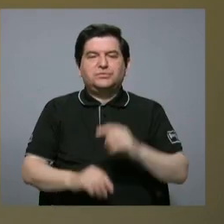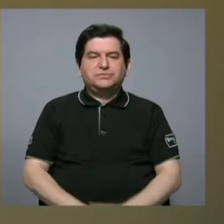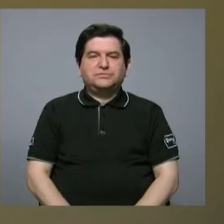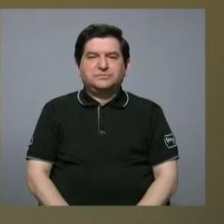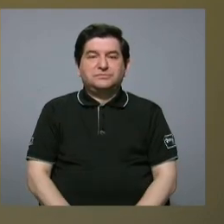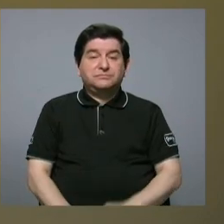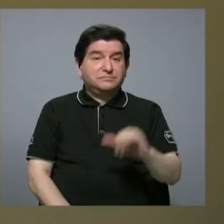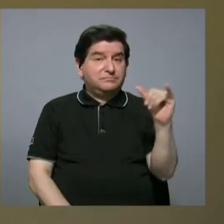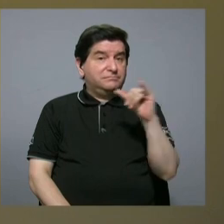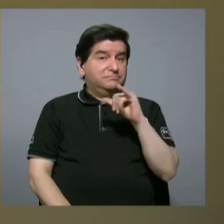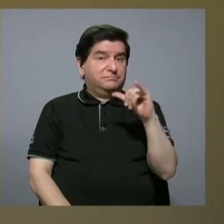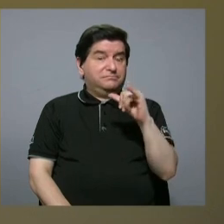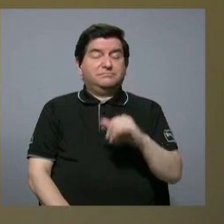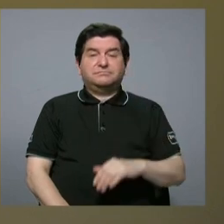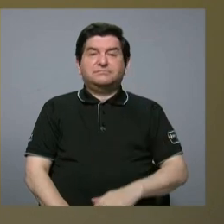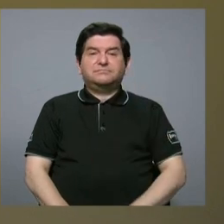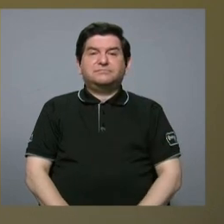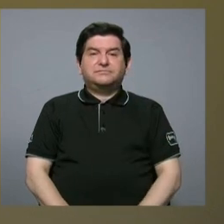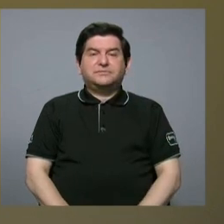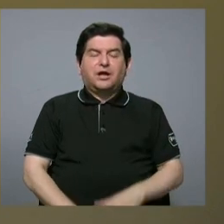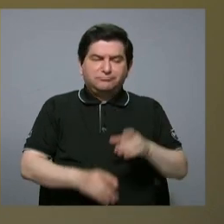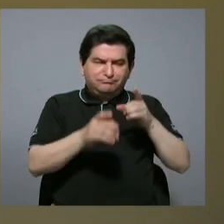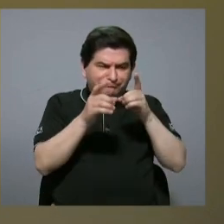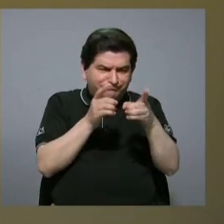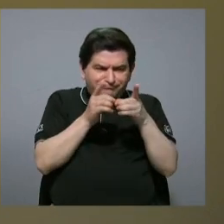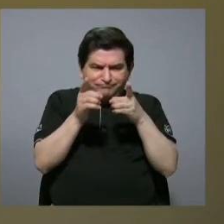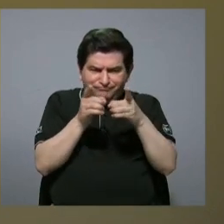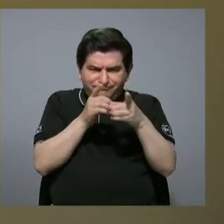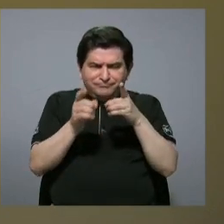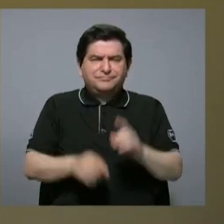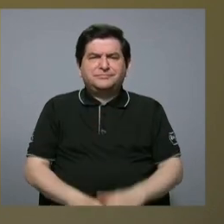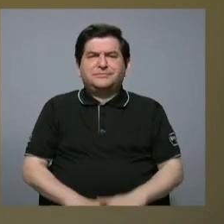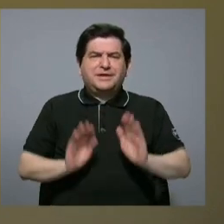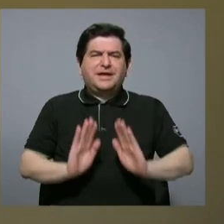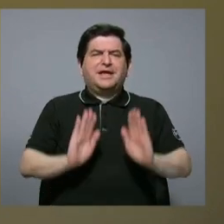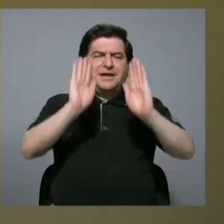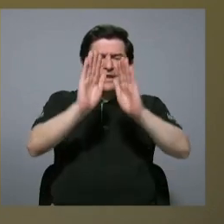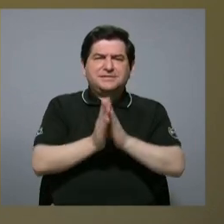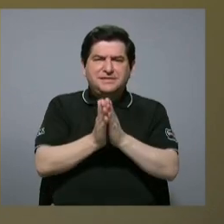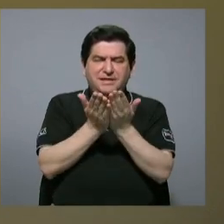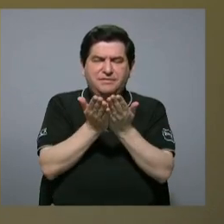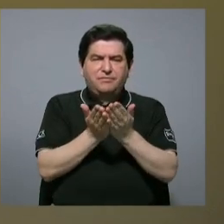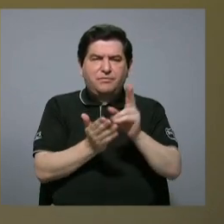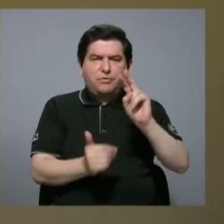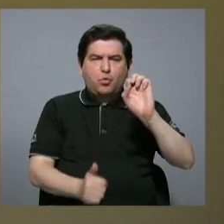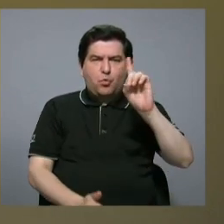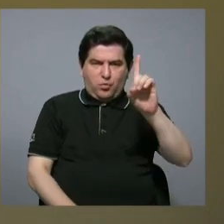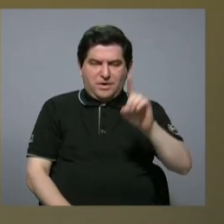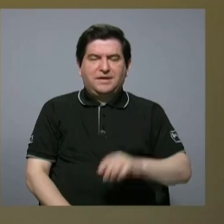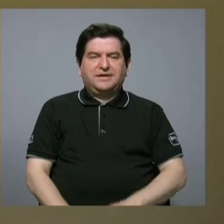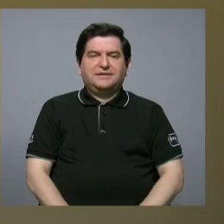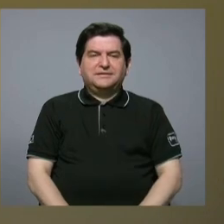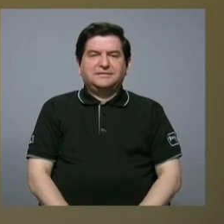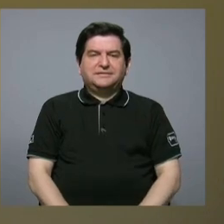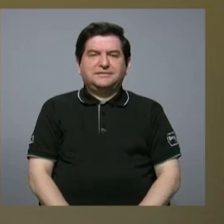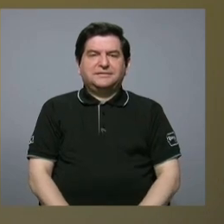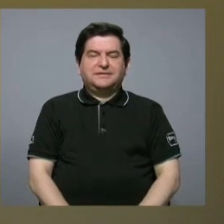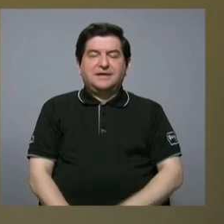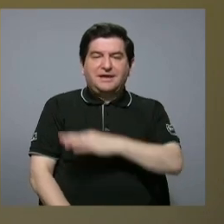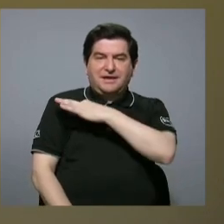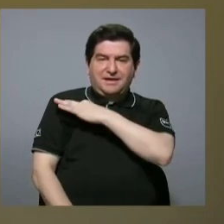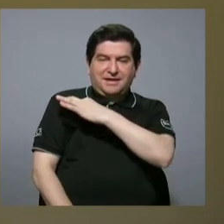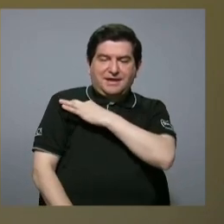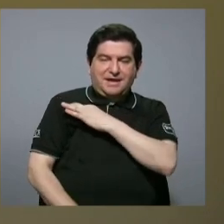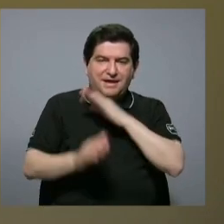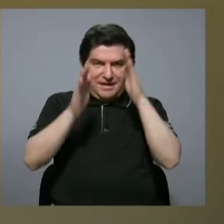fueron también descritos en el espléndido libro de la UNED que nuestro